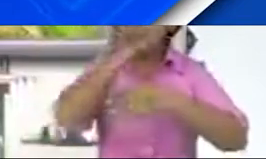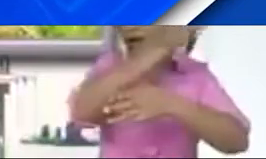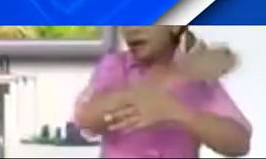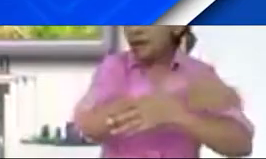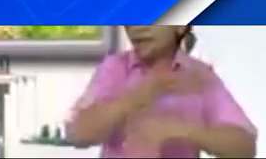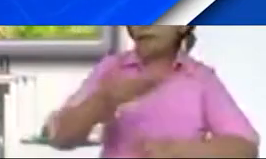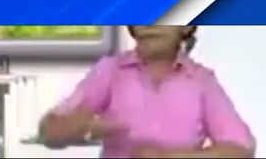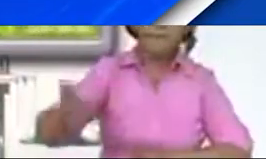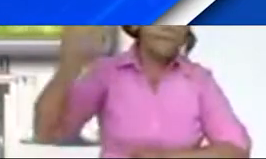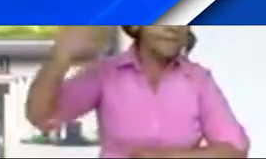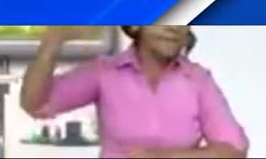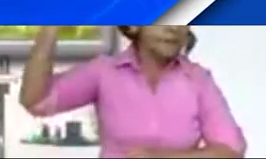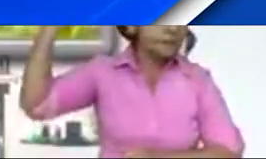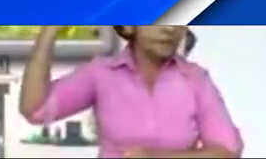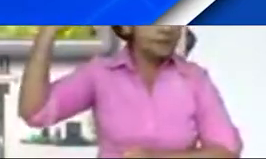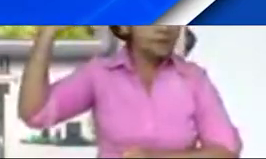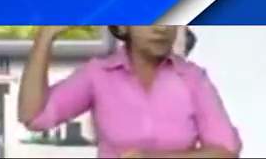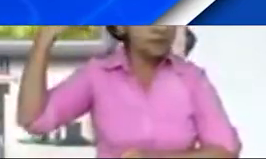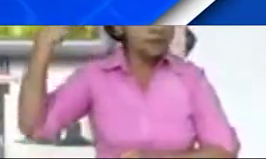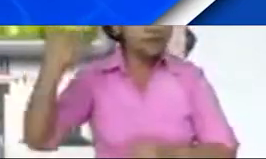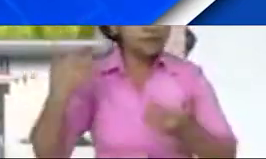Anteriormente, nosotros